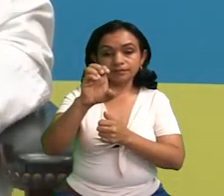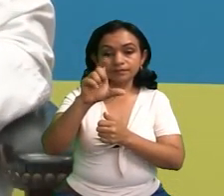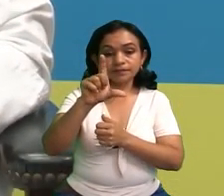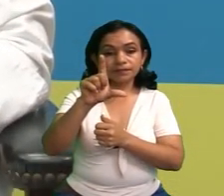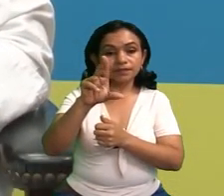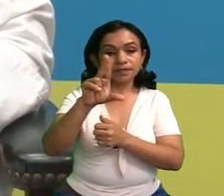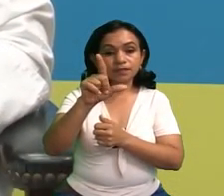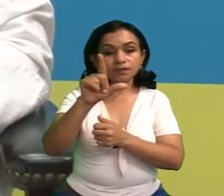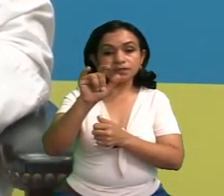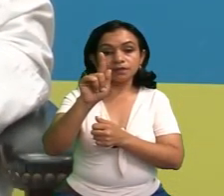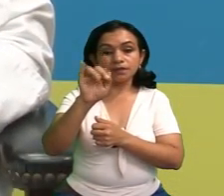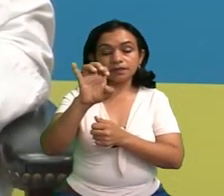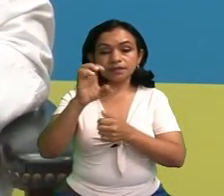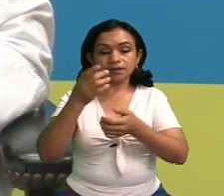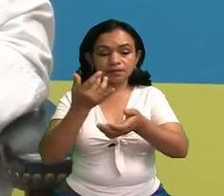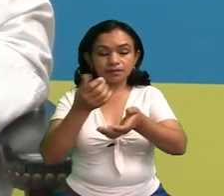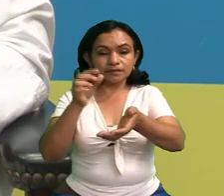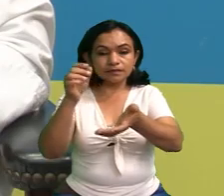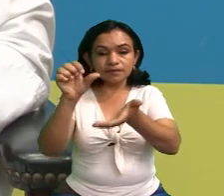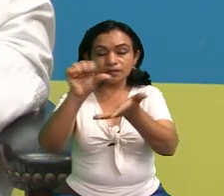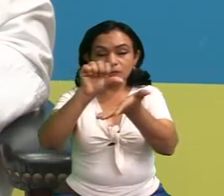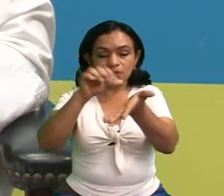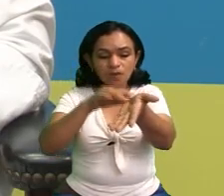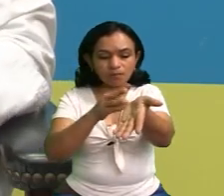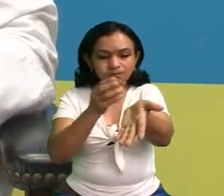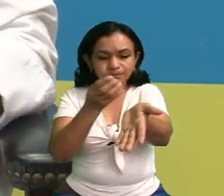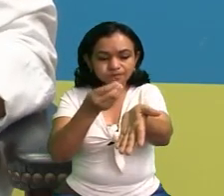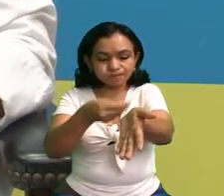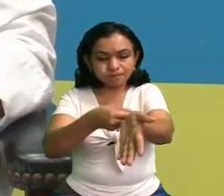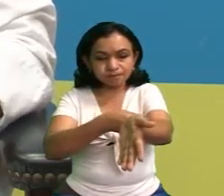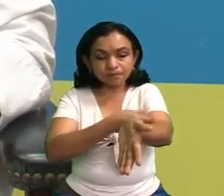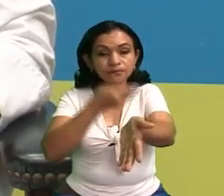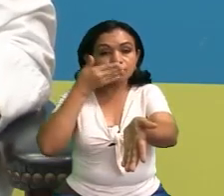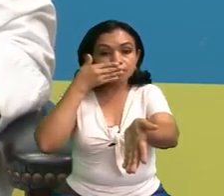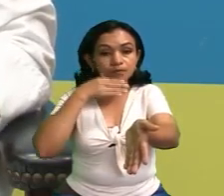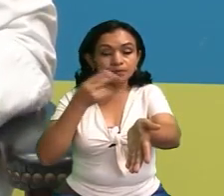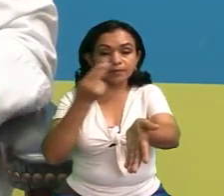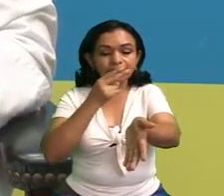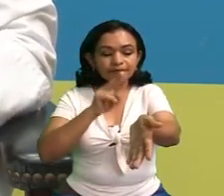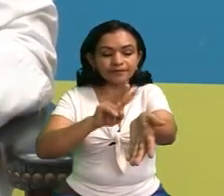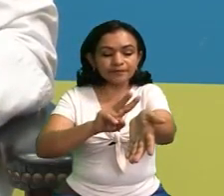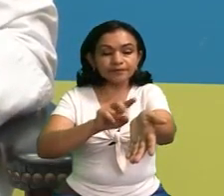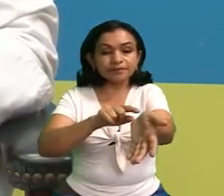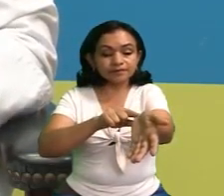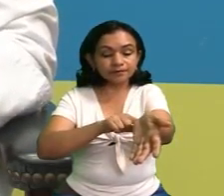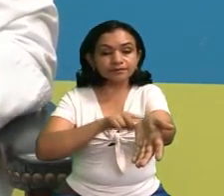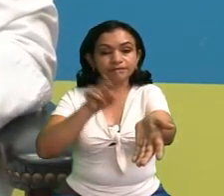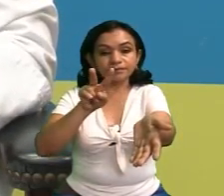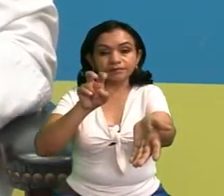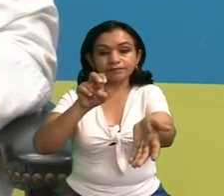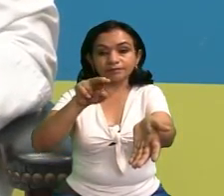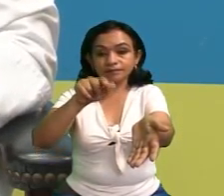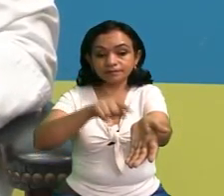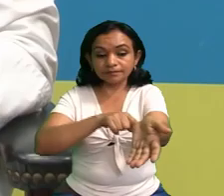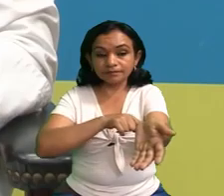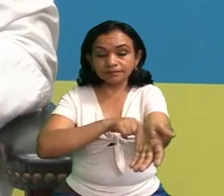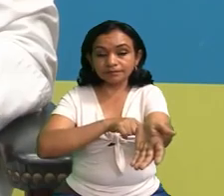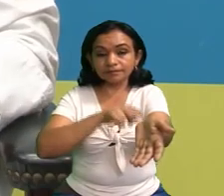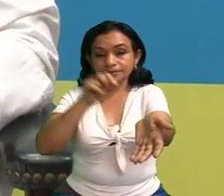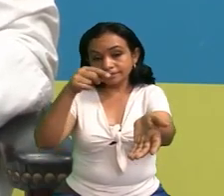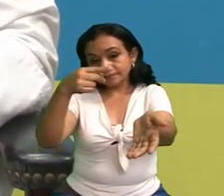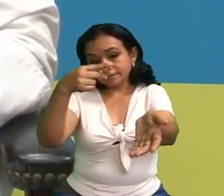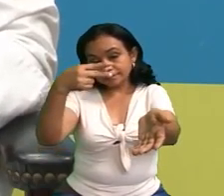de acúmulo de grasa, ¿verdad? Por un mal funcionamiento de las venas que tenemos nosotros precisamente en la tercera capa